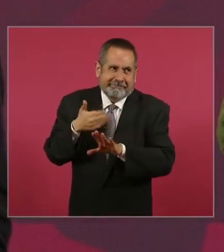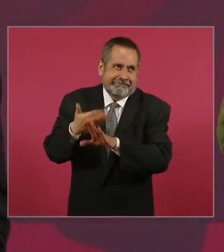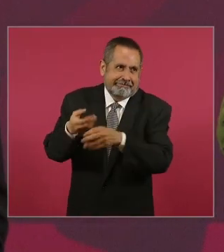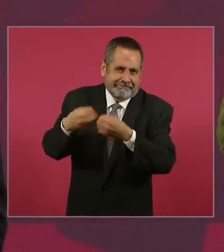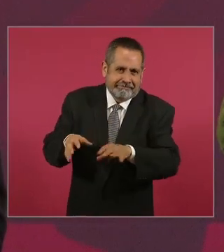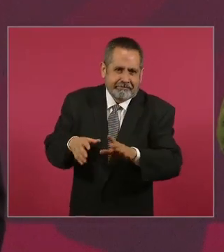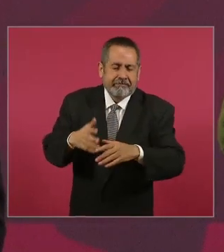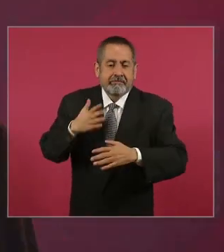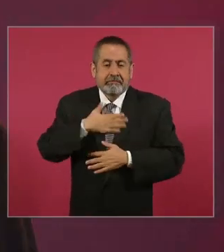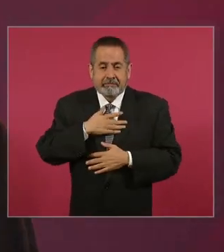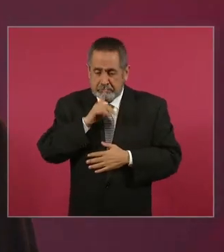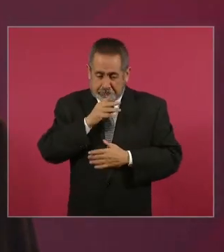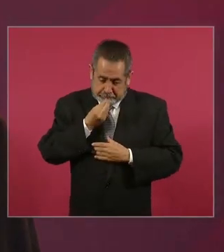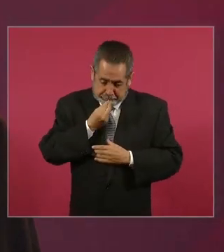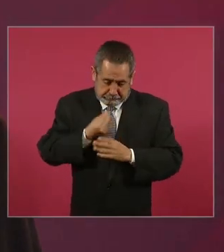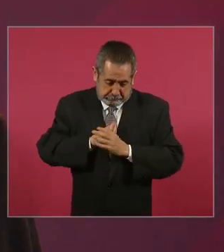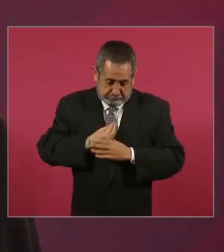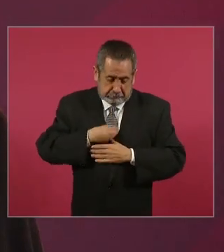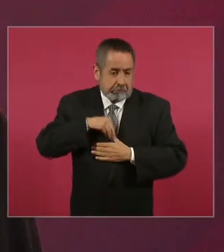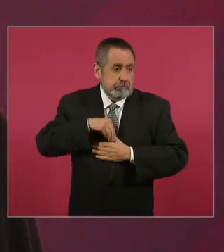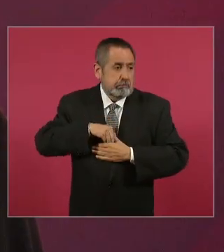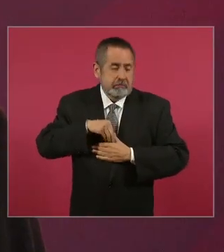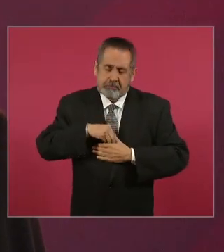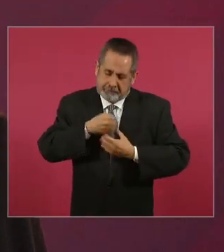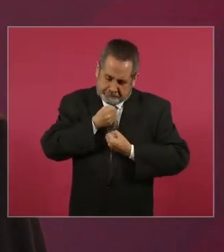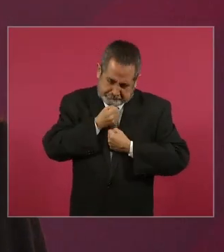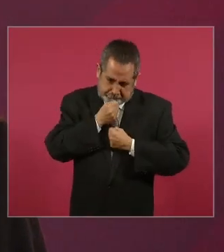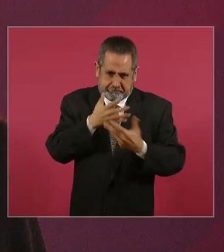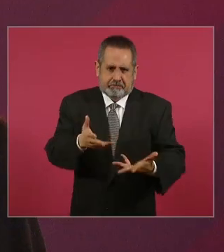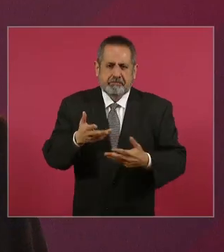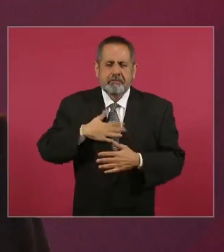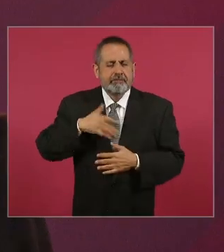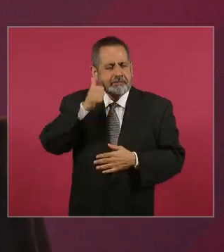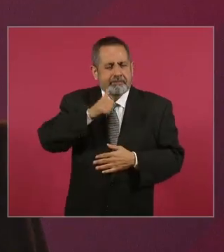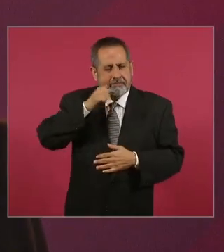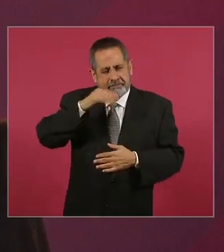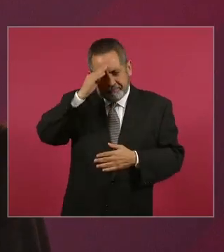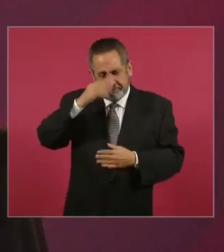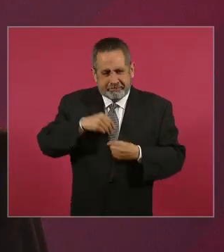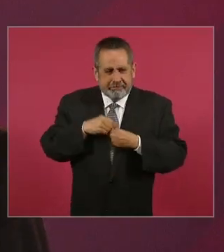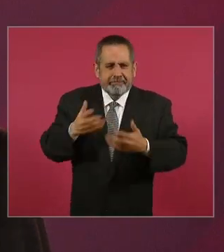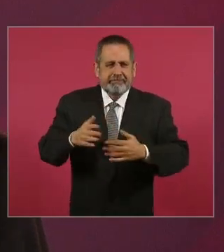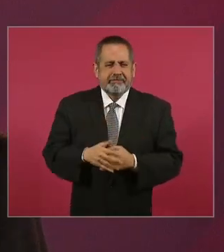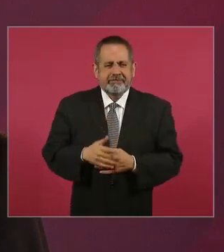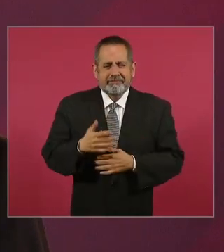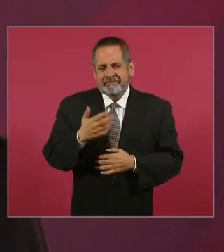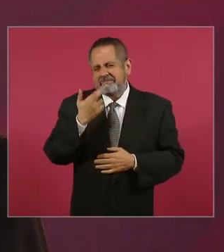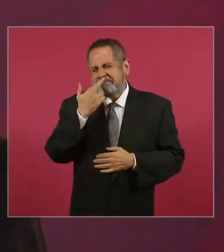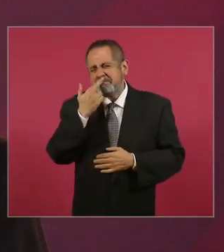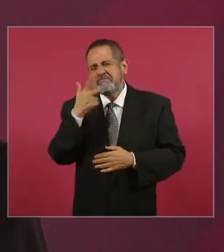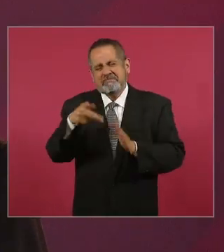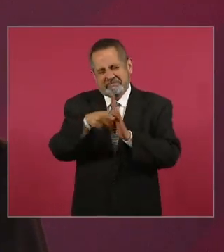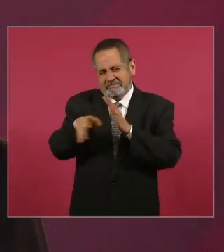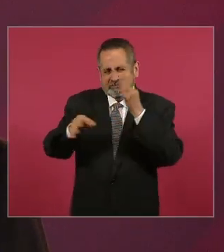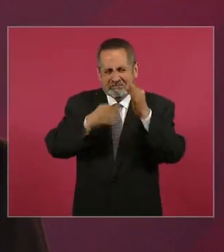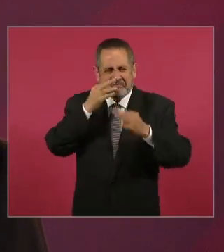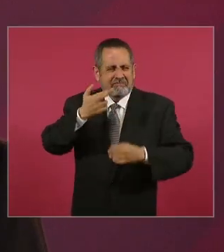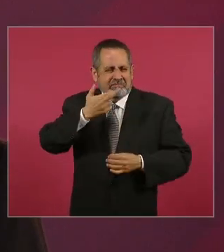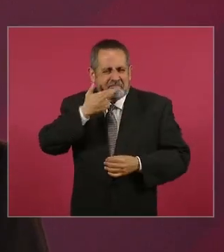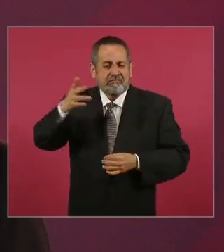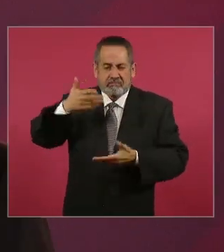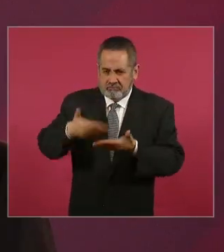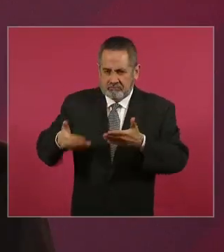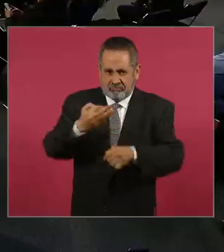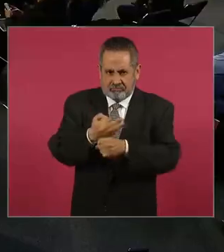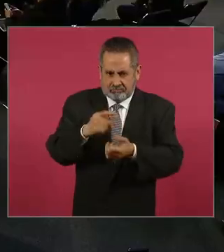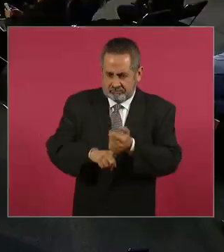como mi pecho no es bodega, ¿sí? Y siempre digo lo que pienso, y una de las mejores periodistas de la